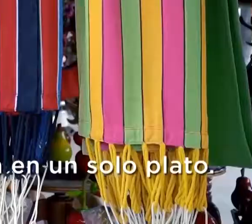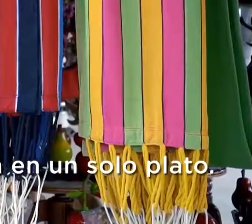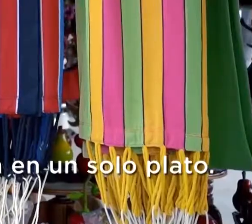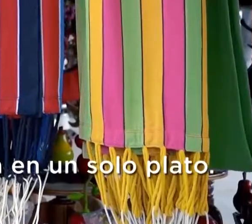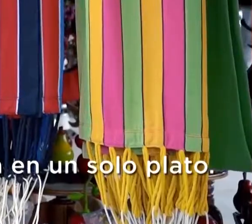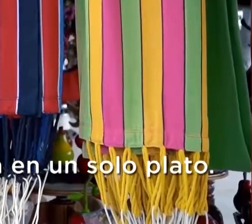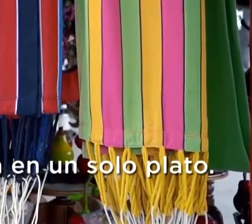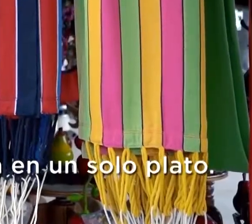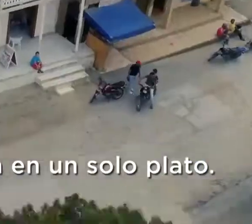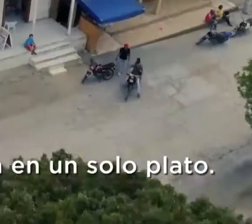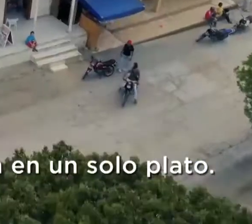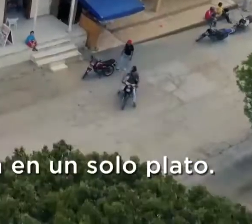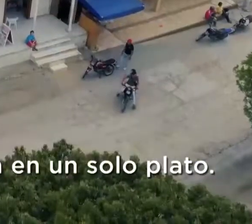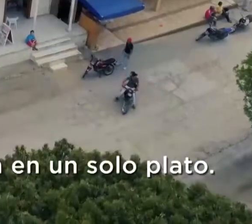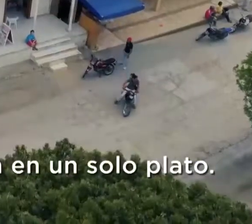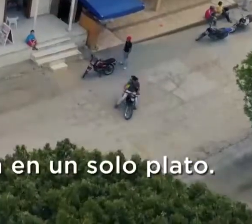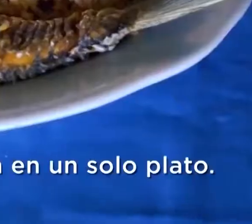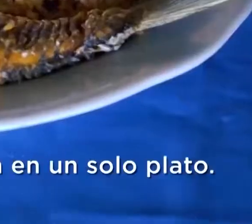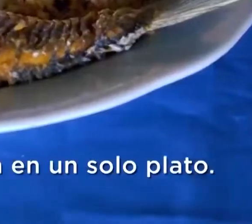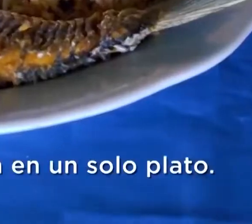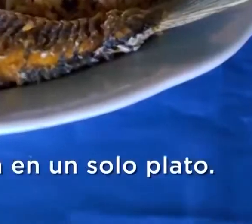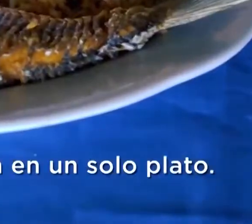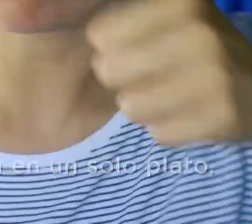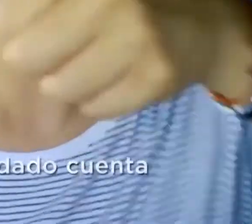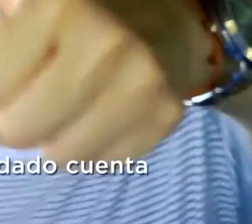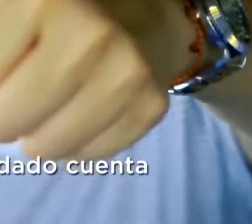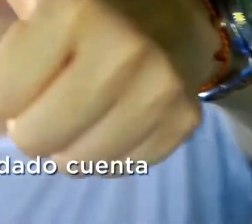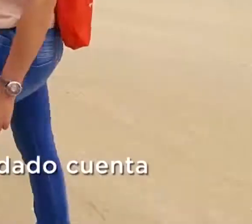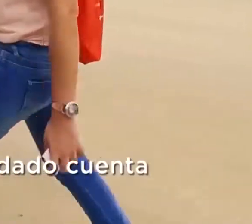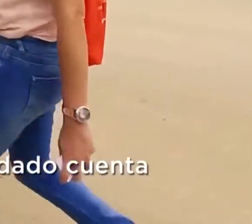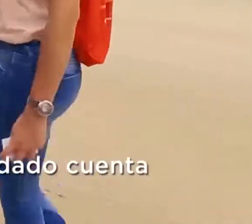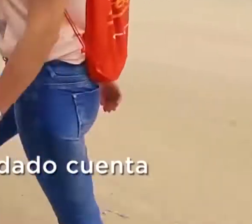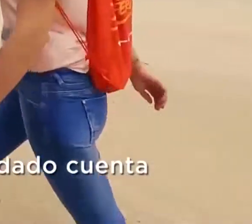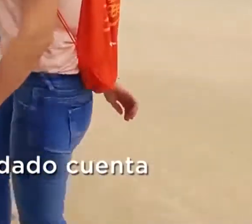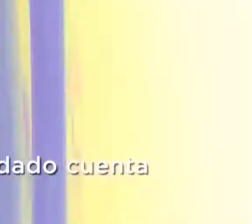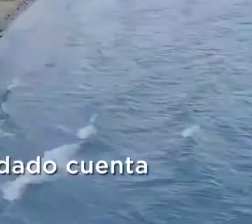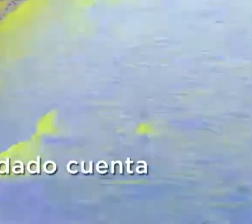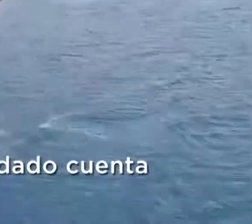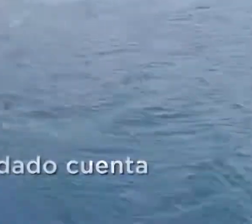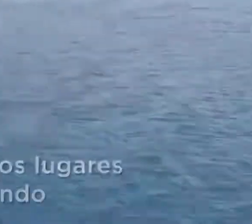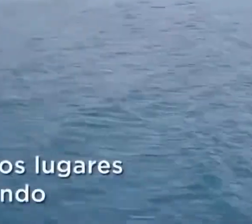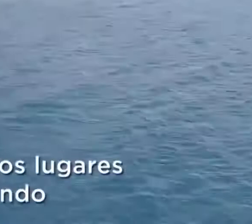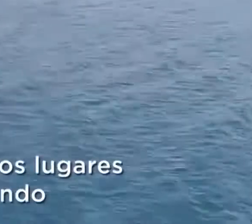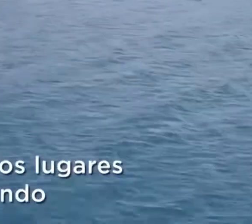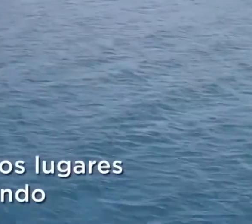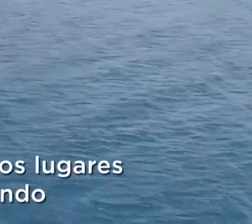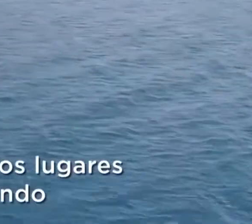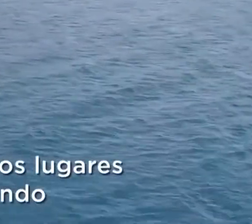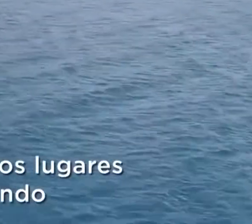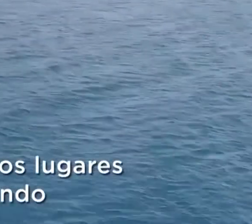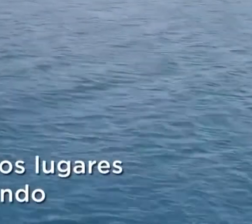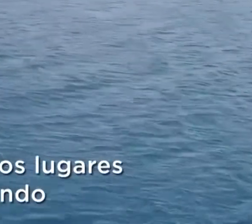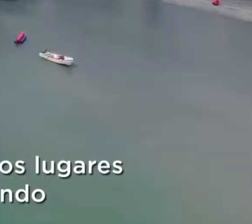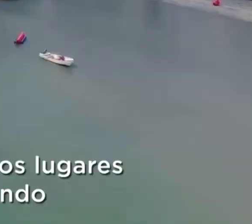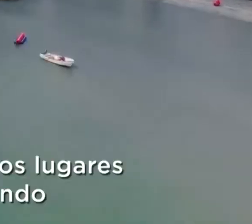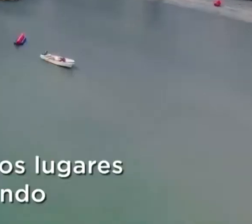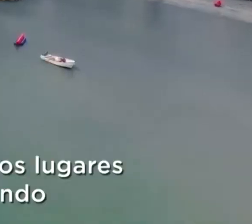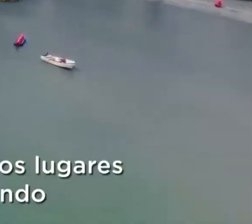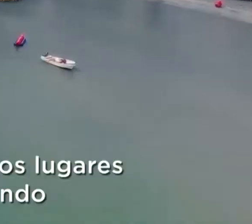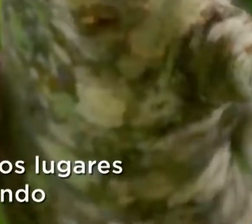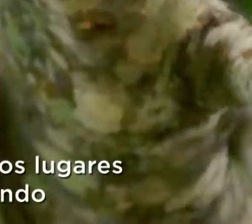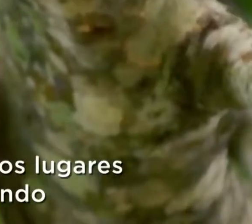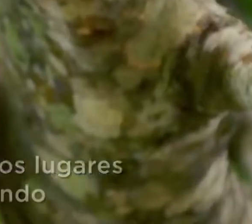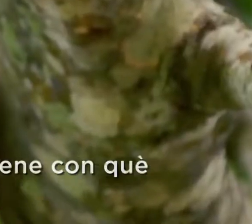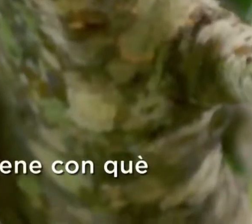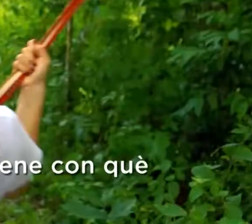conocer folclor, cultura e historia en un solo plato. Recorriendo sus calles me he dado cuenta de que vivimos en uno de los lugares más